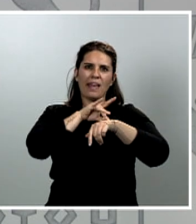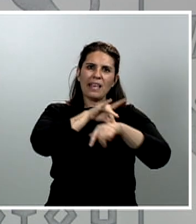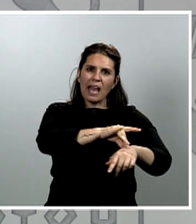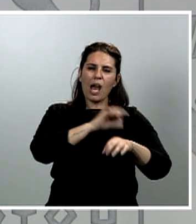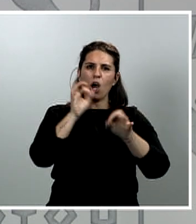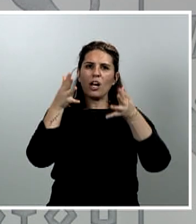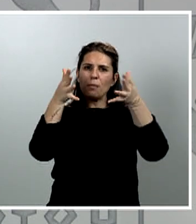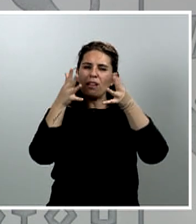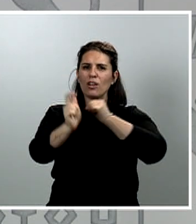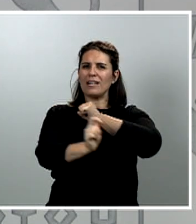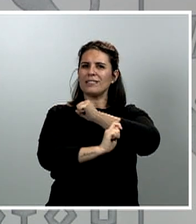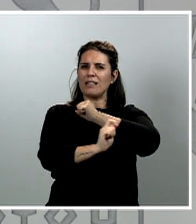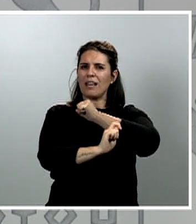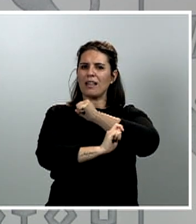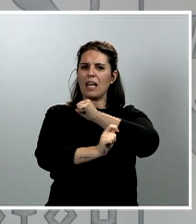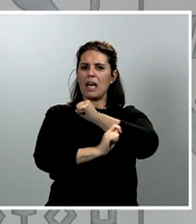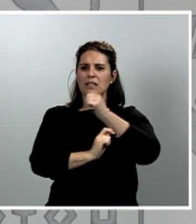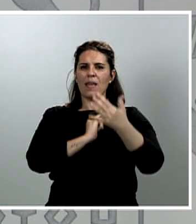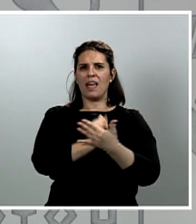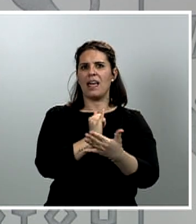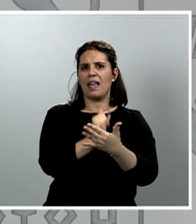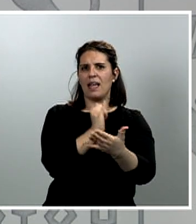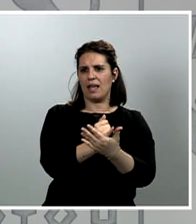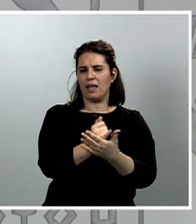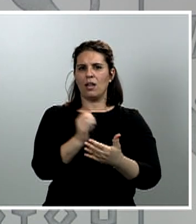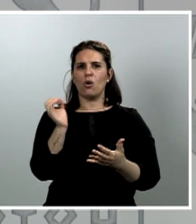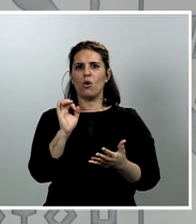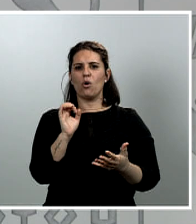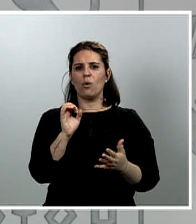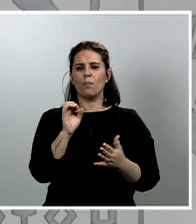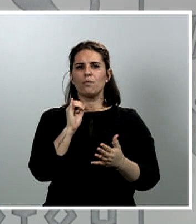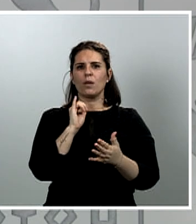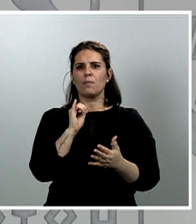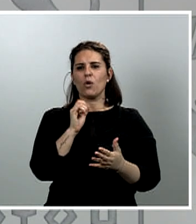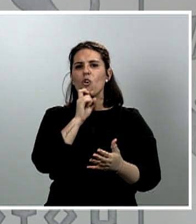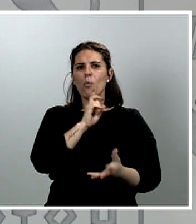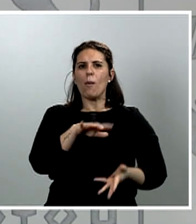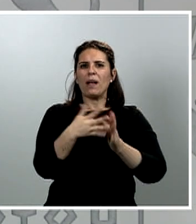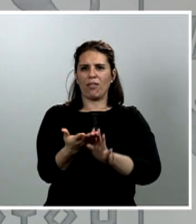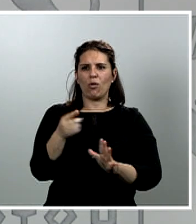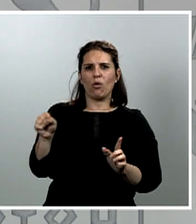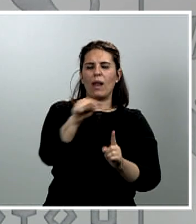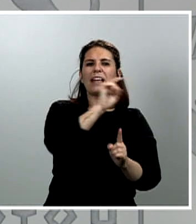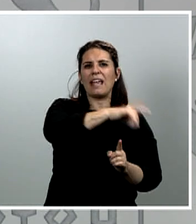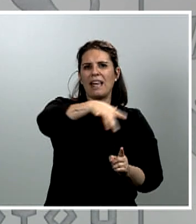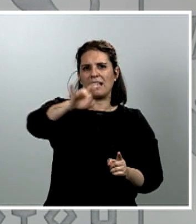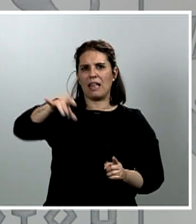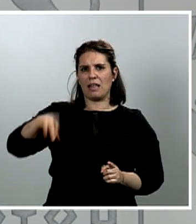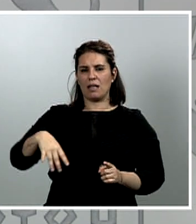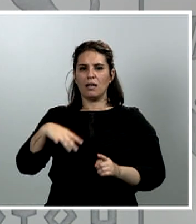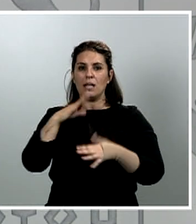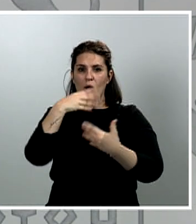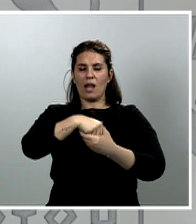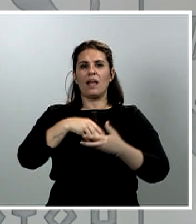estrategias de testado o de estrategia de aplicación de pruebas. Se están discutiendo ahora mismo en la ponencia de alertas del Consejo